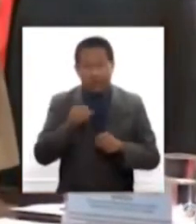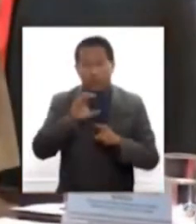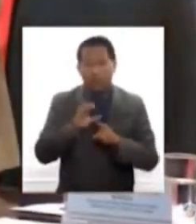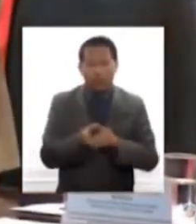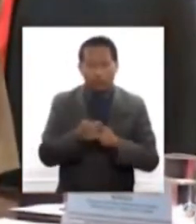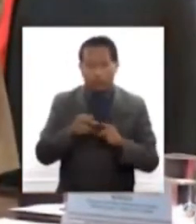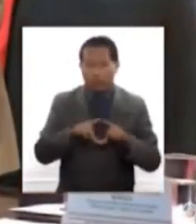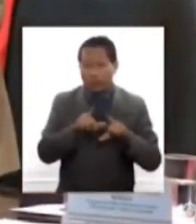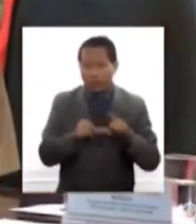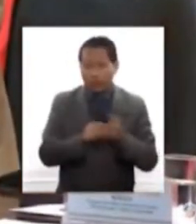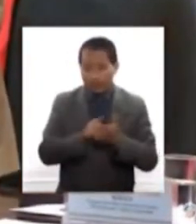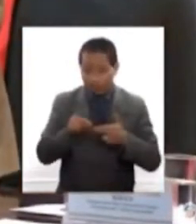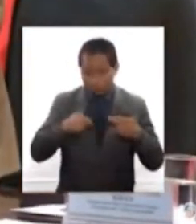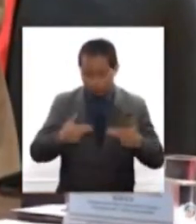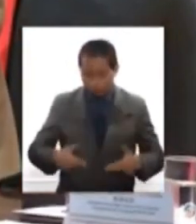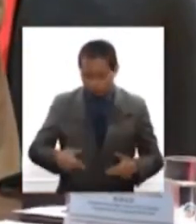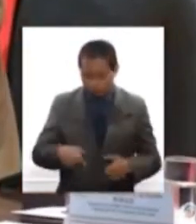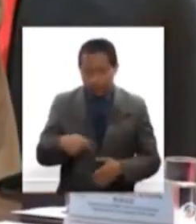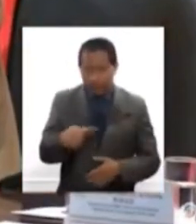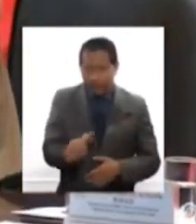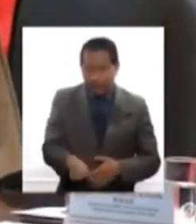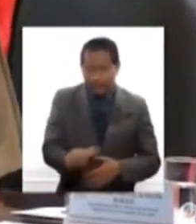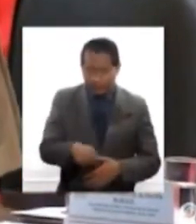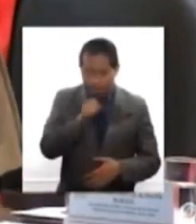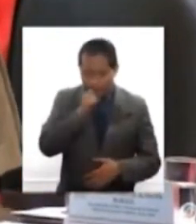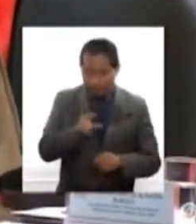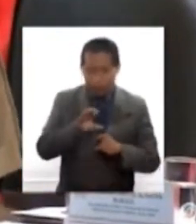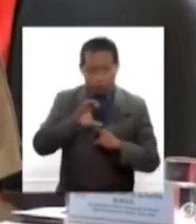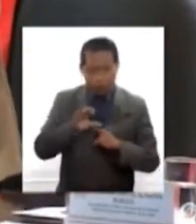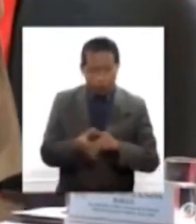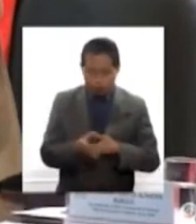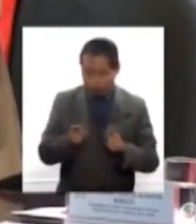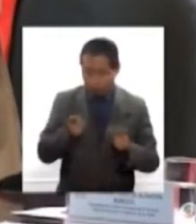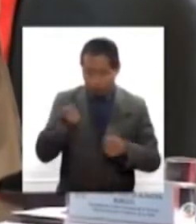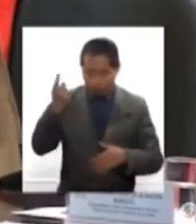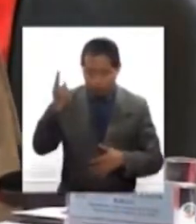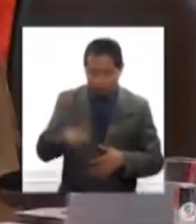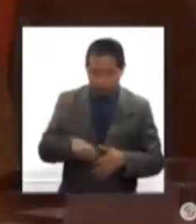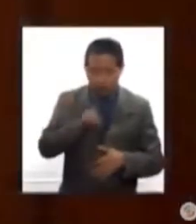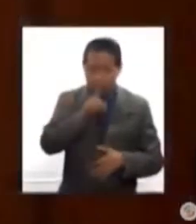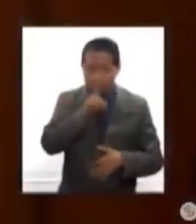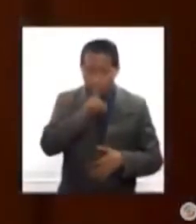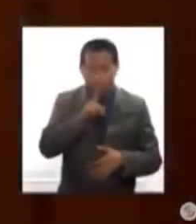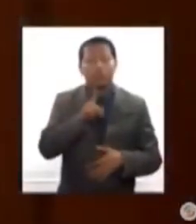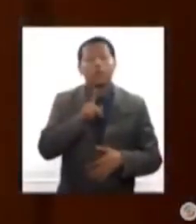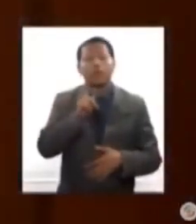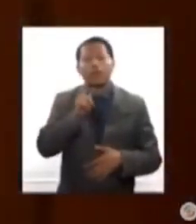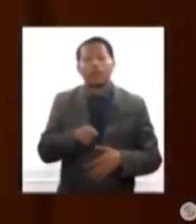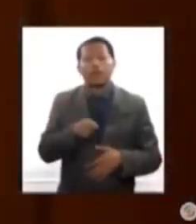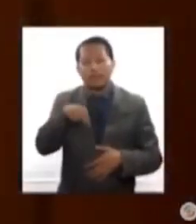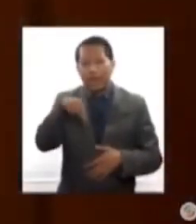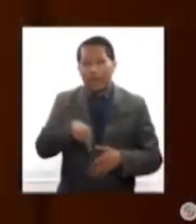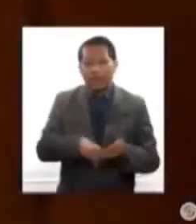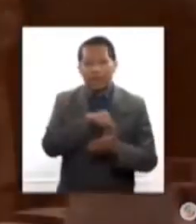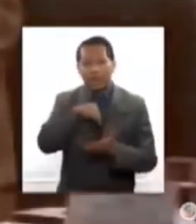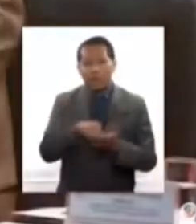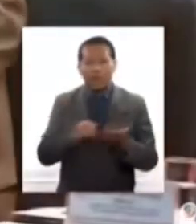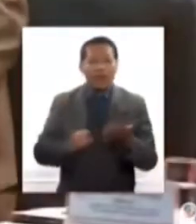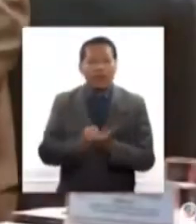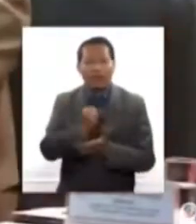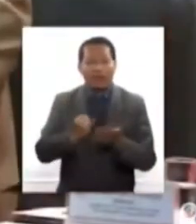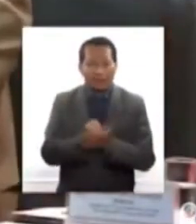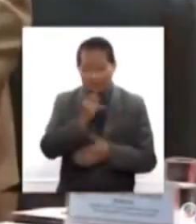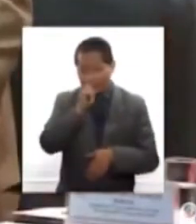mi compañero, es una persona que yo admiro mucho, es una persona que yo respeto, pero pues no puede estar por encima